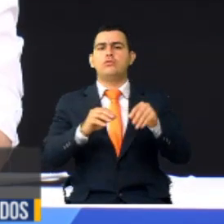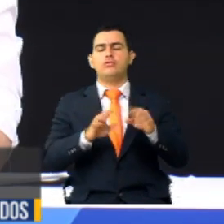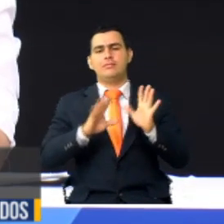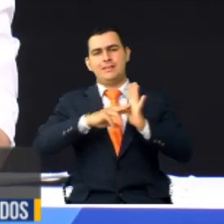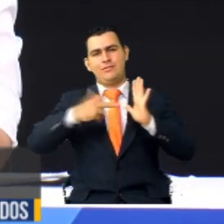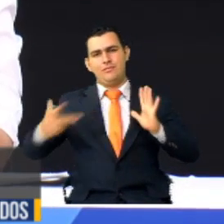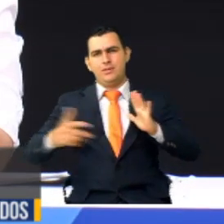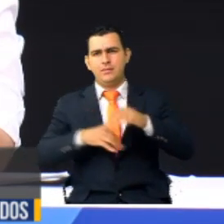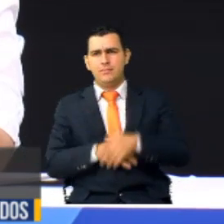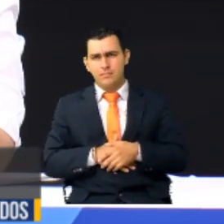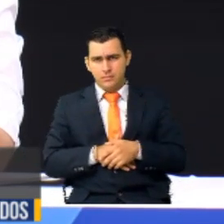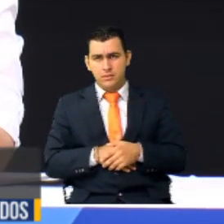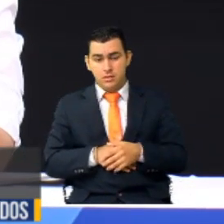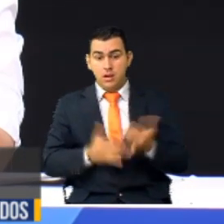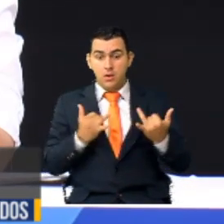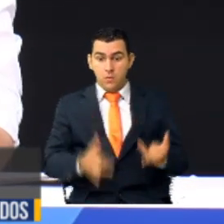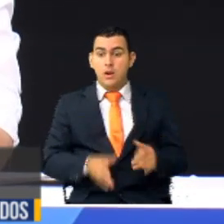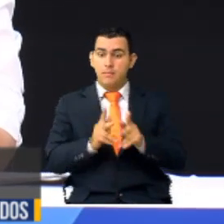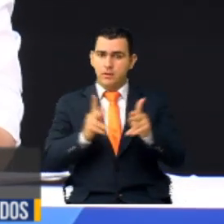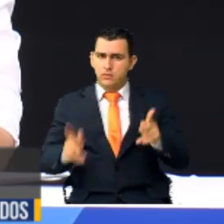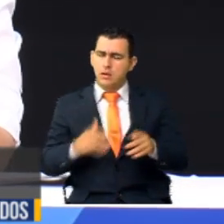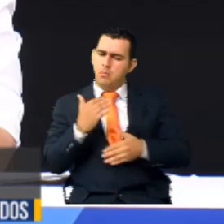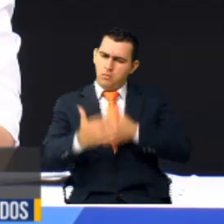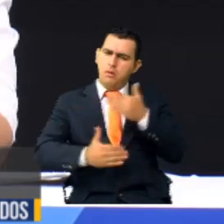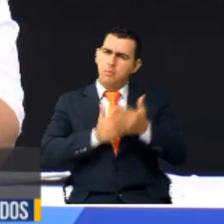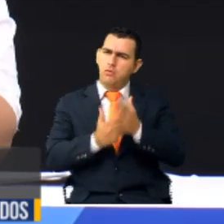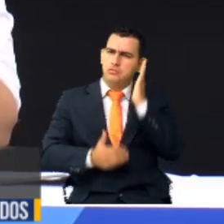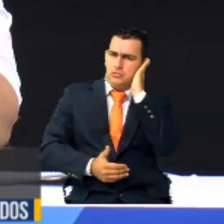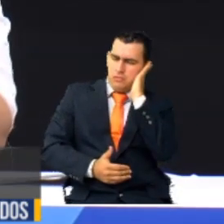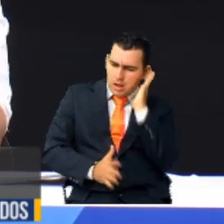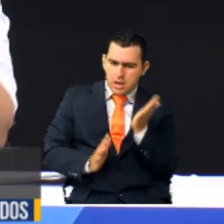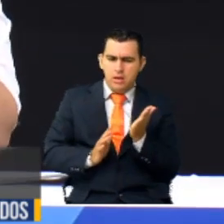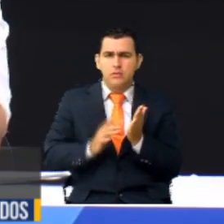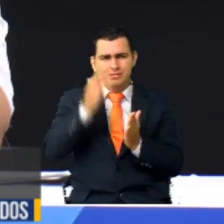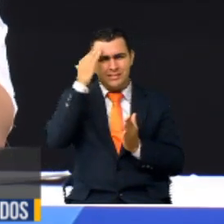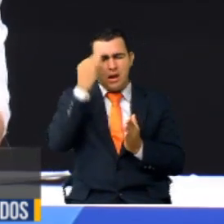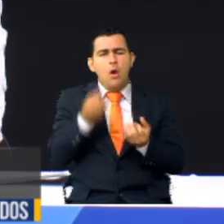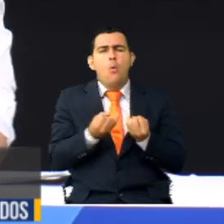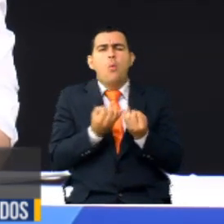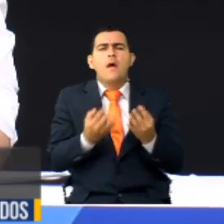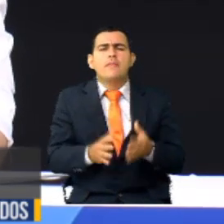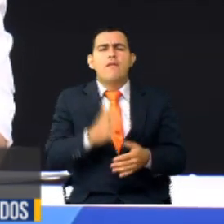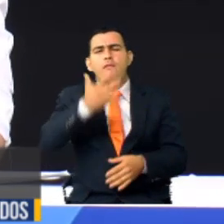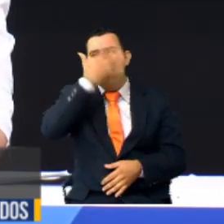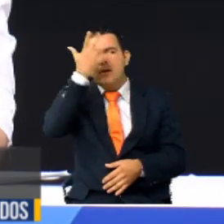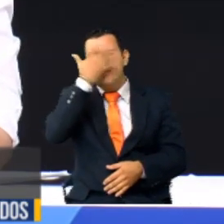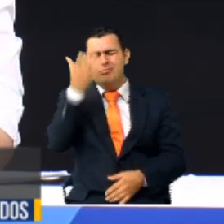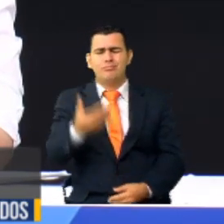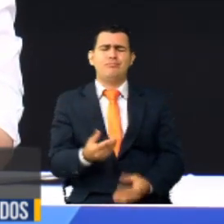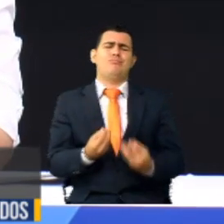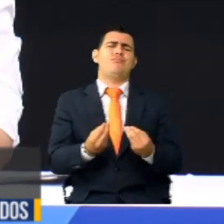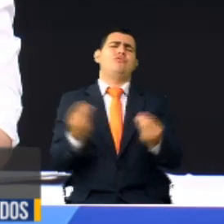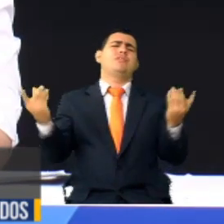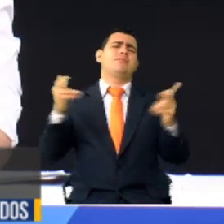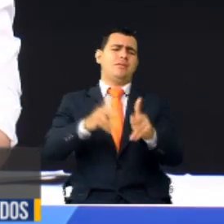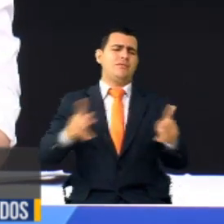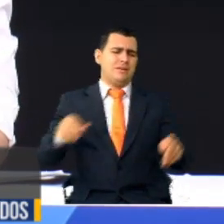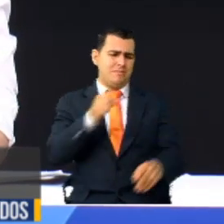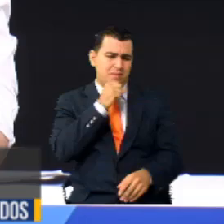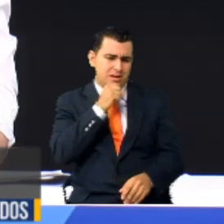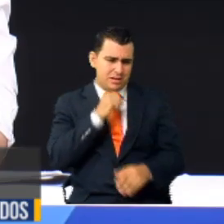poco la ciudadanía irá adquiriendo los teléfonos. Ustedes se pueden dar cuenta cuántos usuarios de Facebook tiene Barranca Bermeja. Son muchísimas las